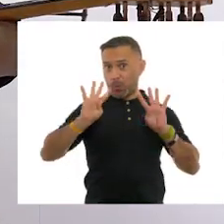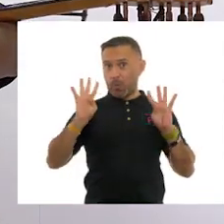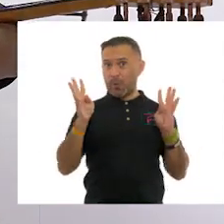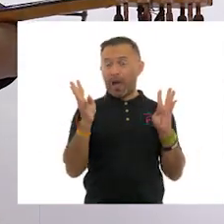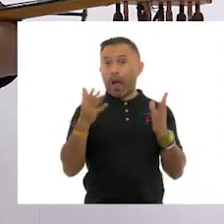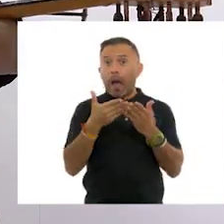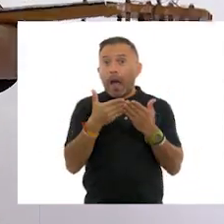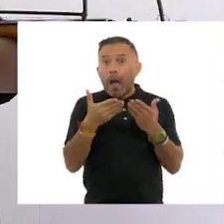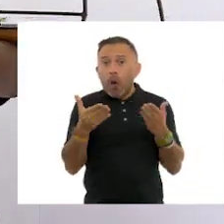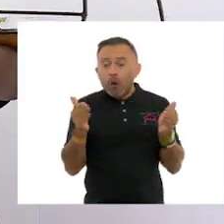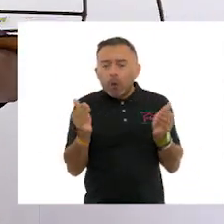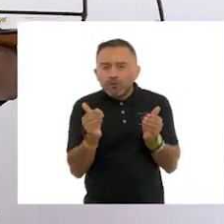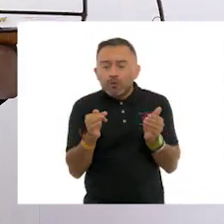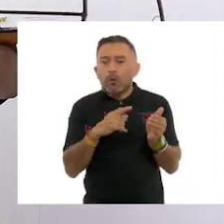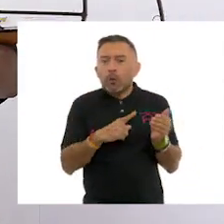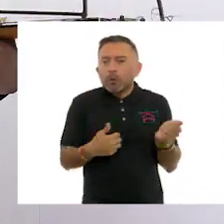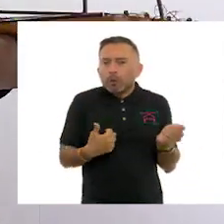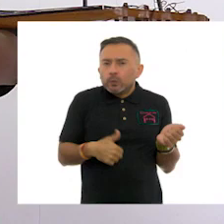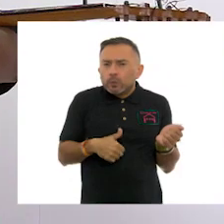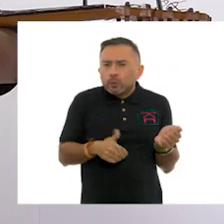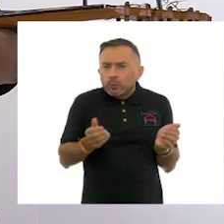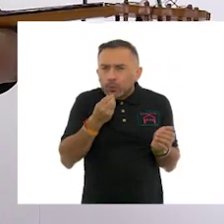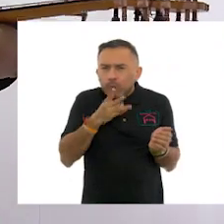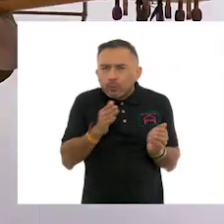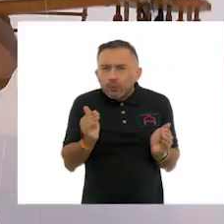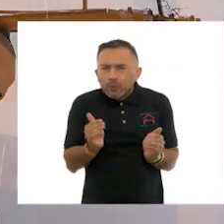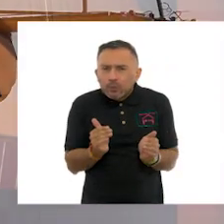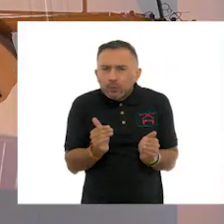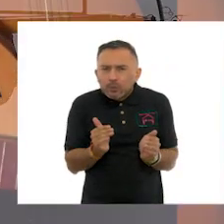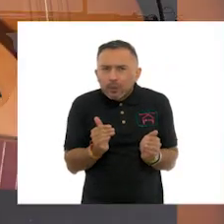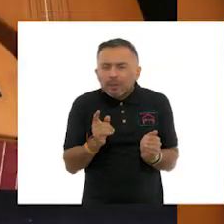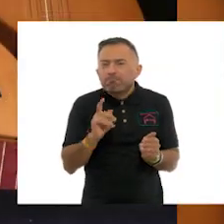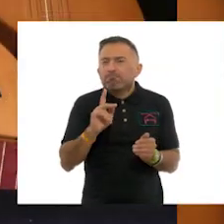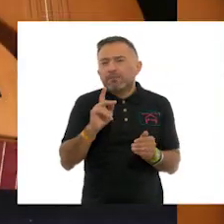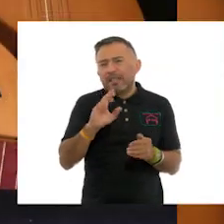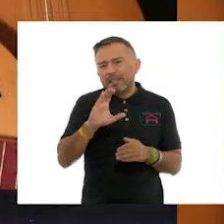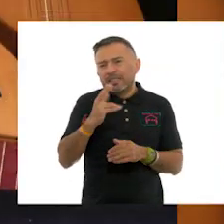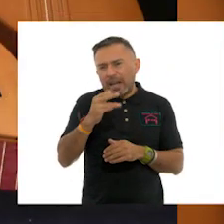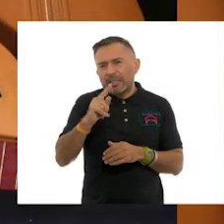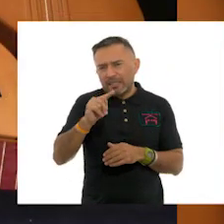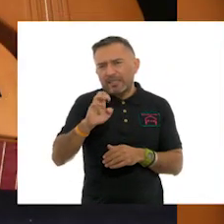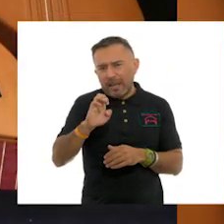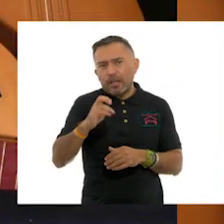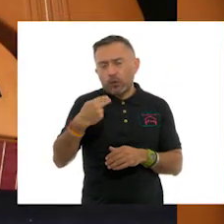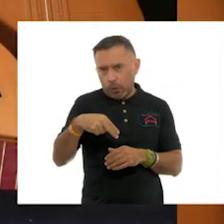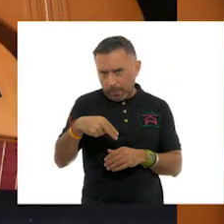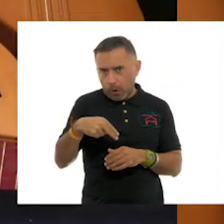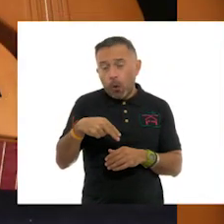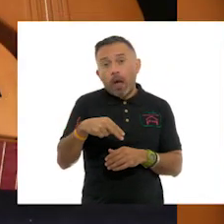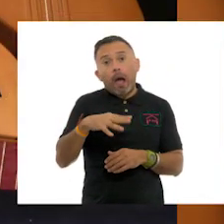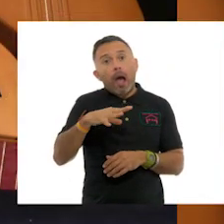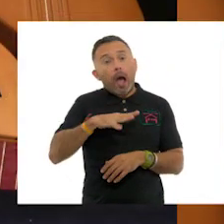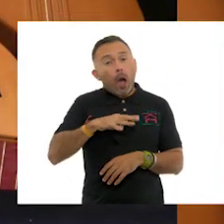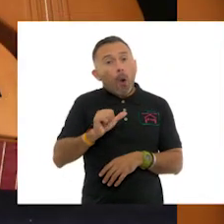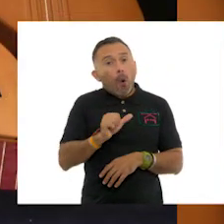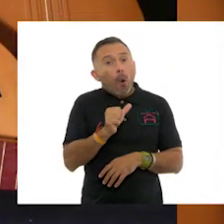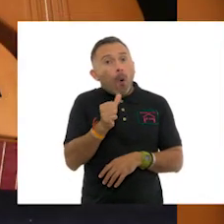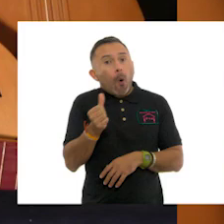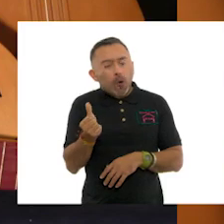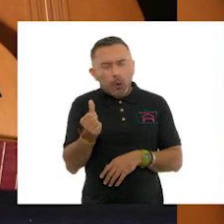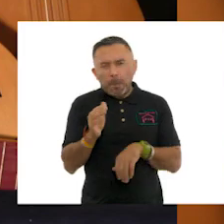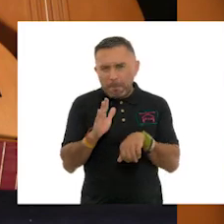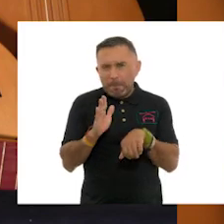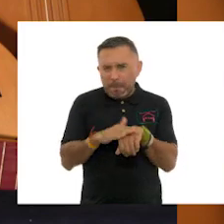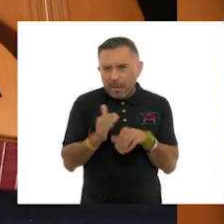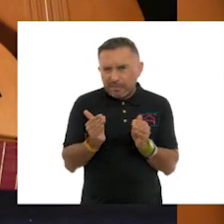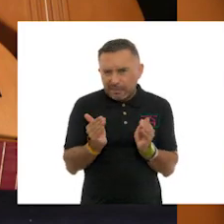muy pequeñita que se llama chaquiste, como un mosquito, pero también sigue otro de tamaño un poquito más